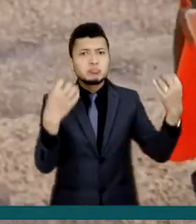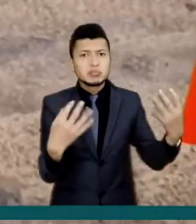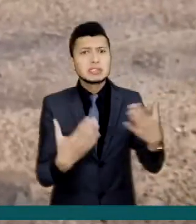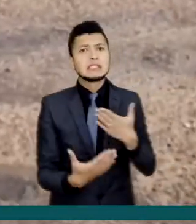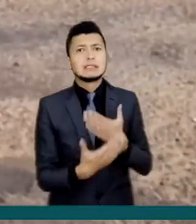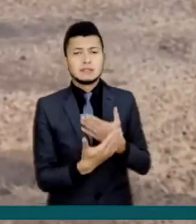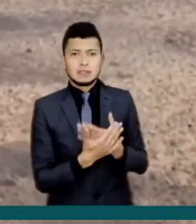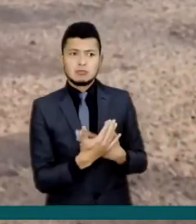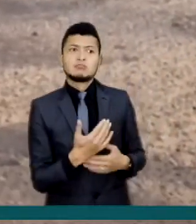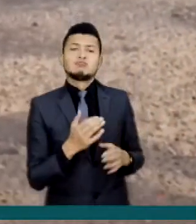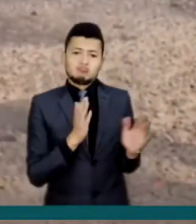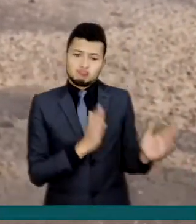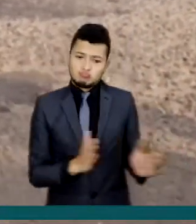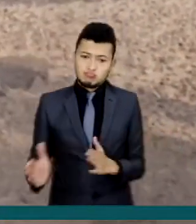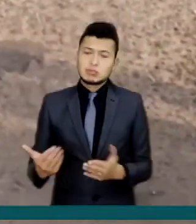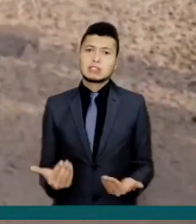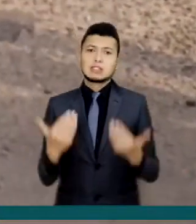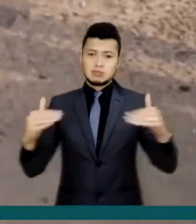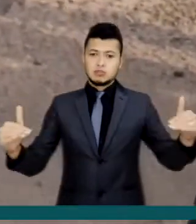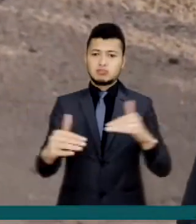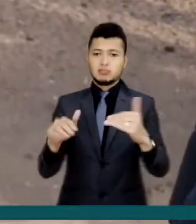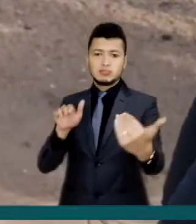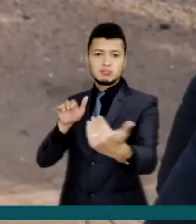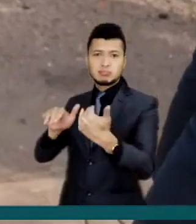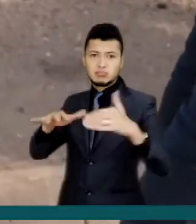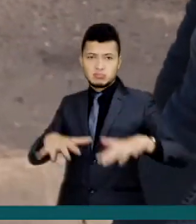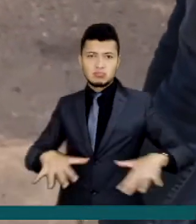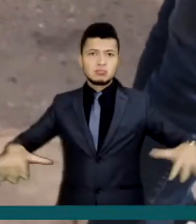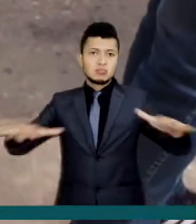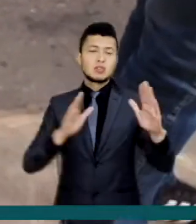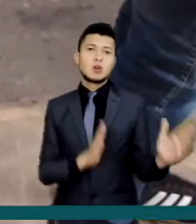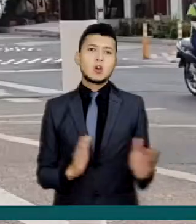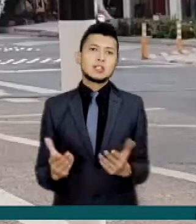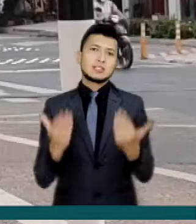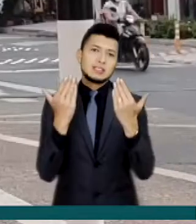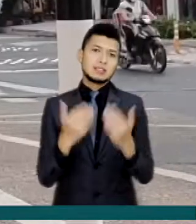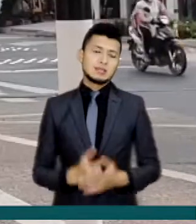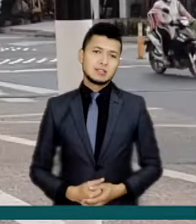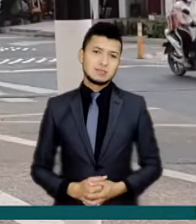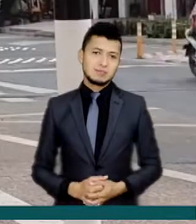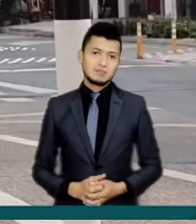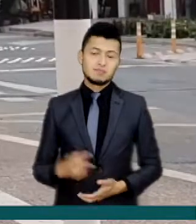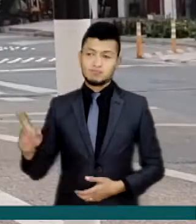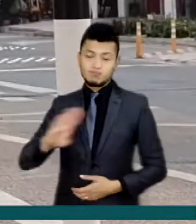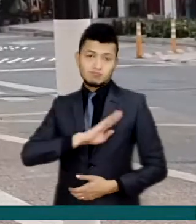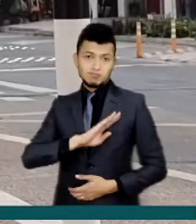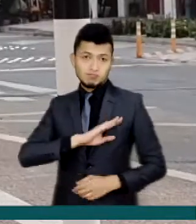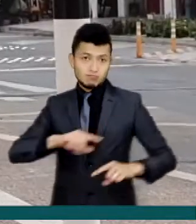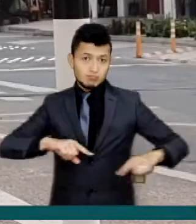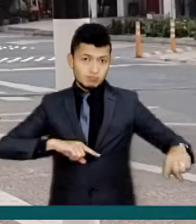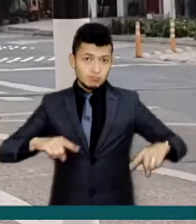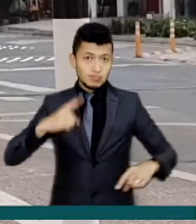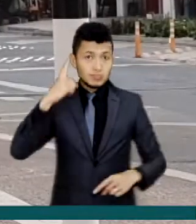semaforización porque además permite orden vial en cada uno de los puntos donde están instalados. La administración municipal